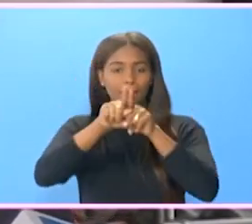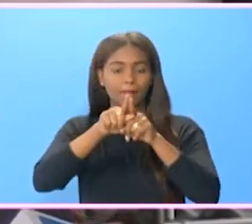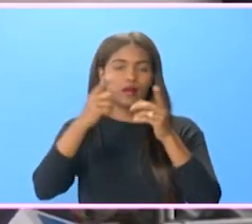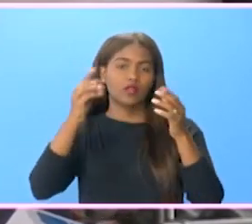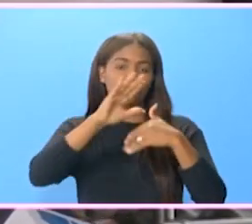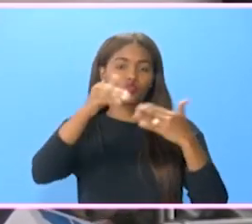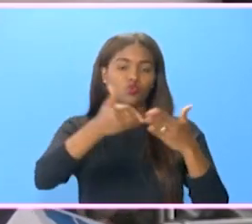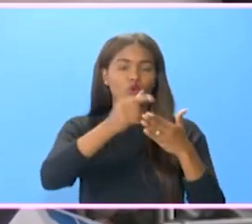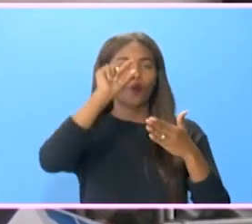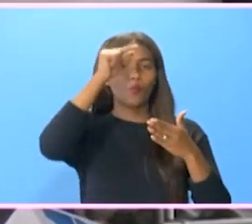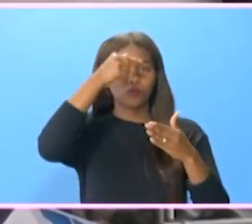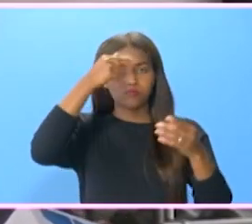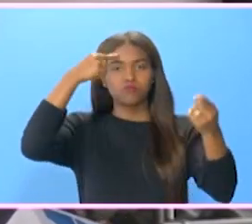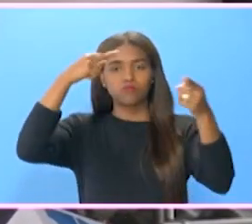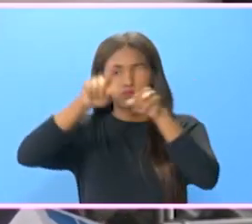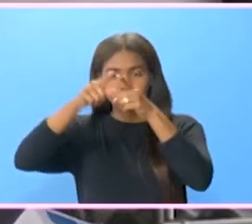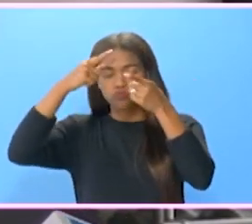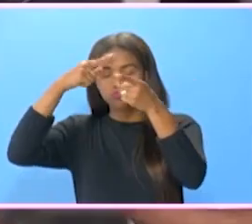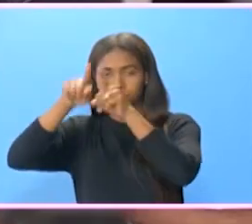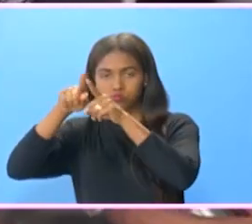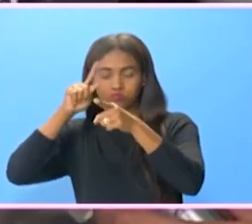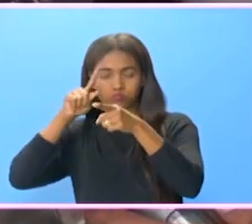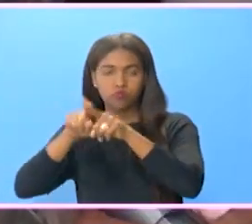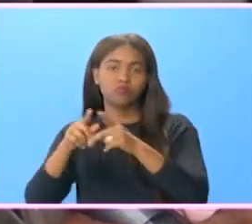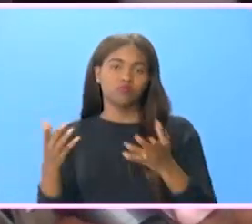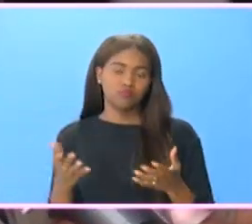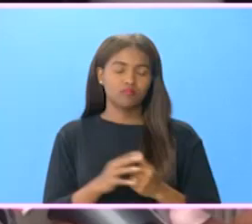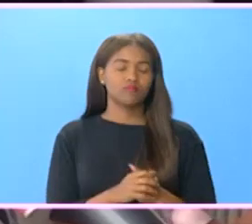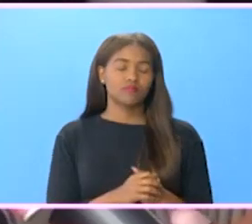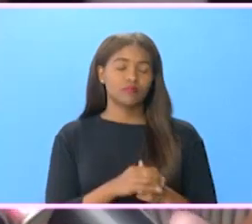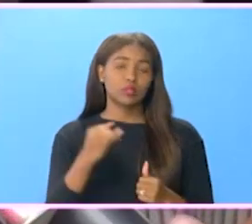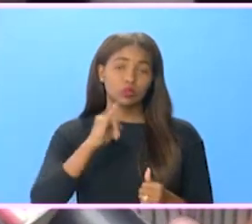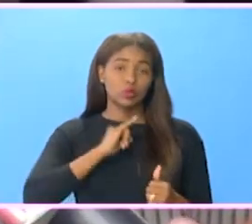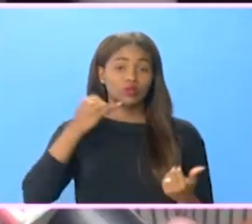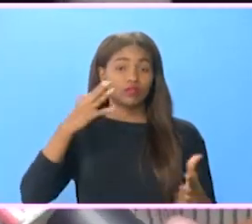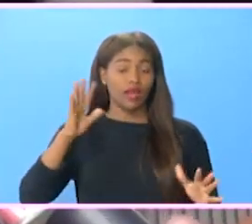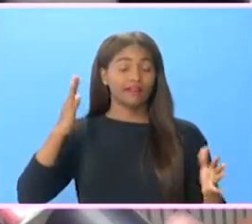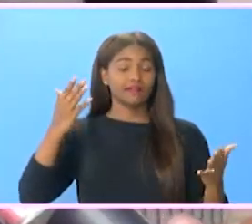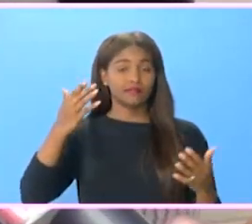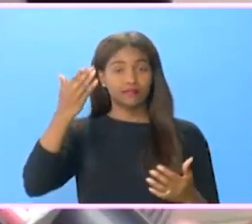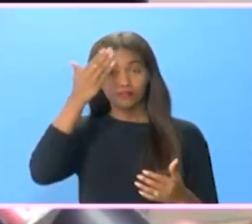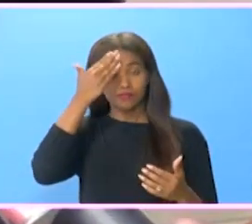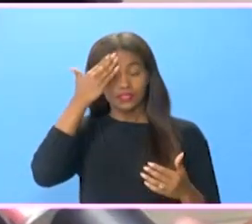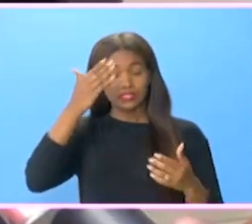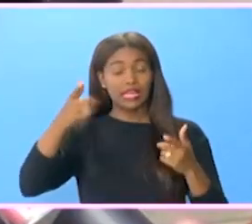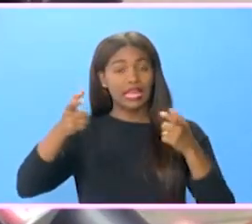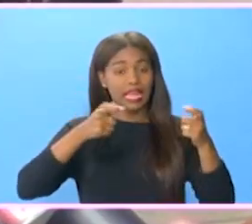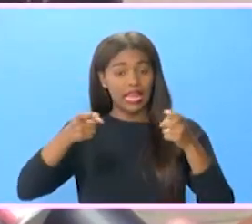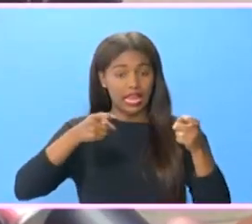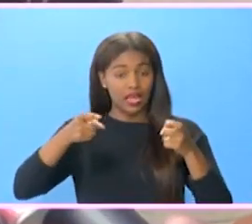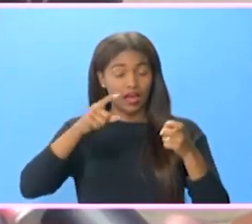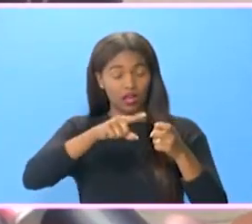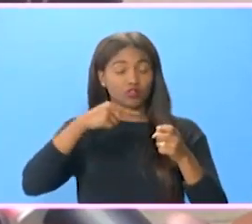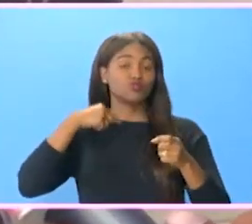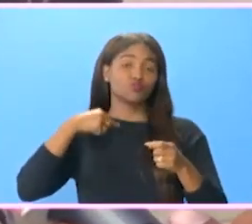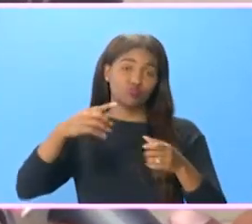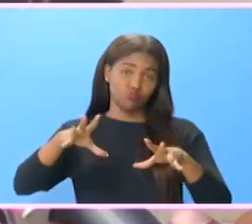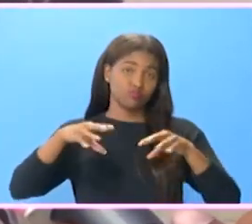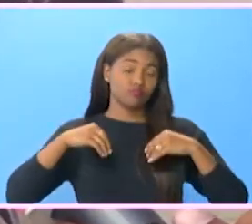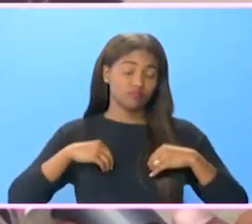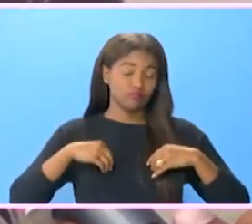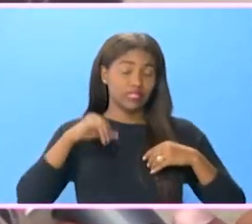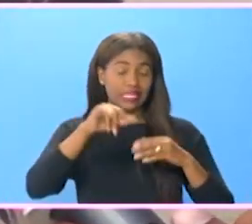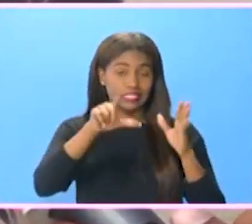Pueblo, PLD, PRM, Partido Reformista. Yo estoy totalmente con la ley de extinción de dominio. Evidentemente, que como es